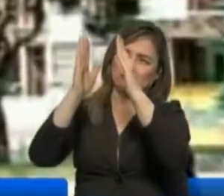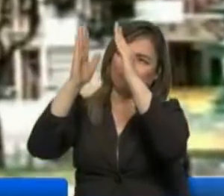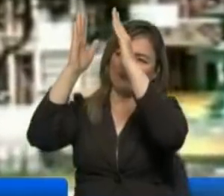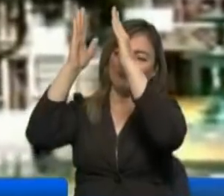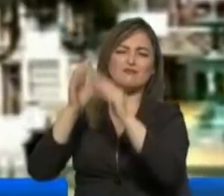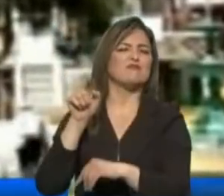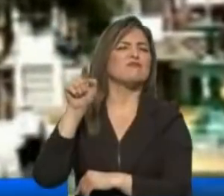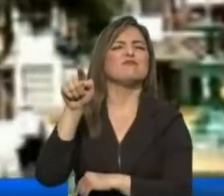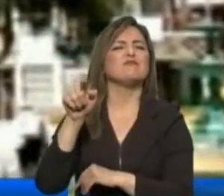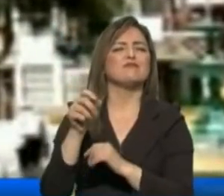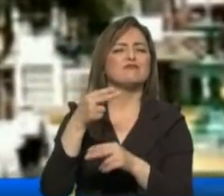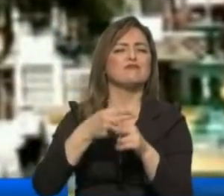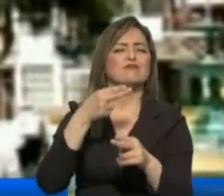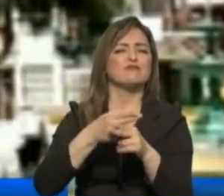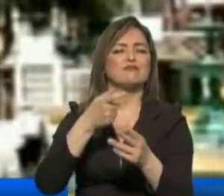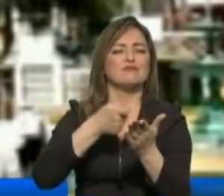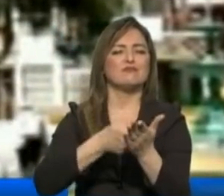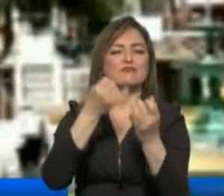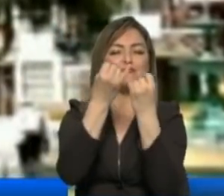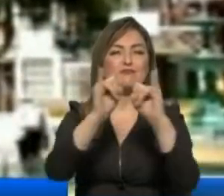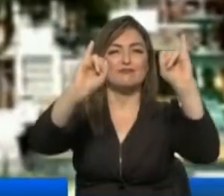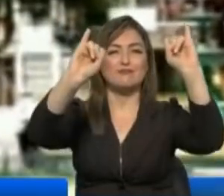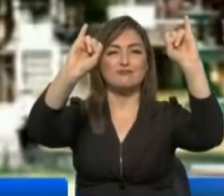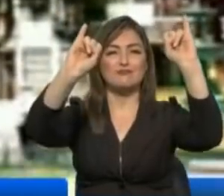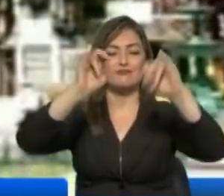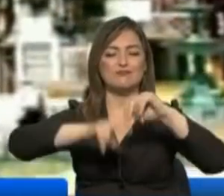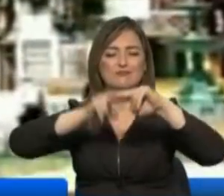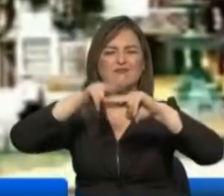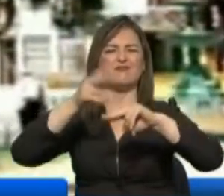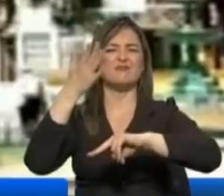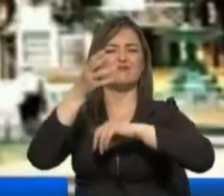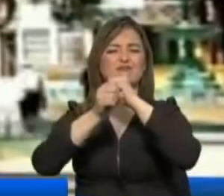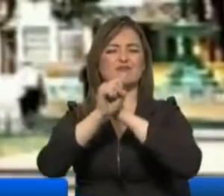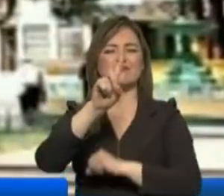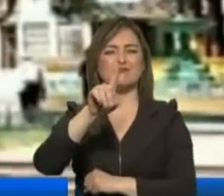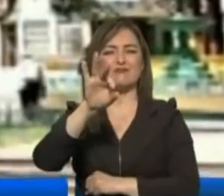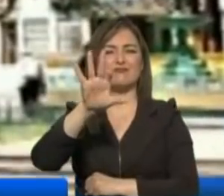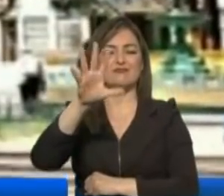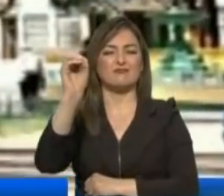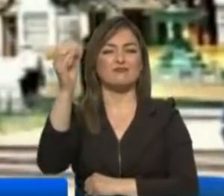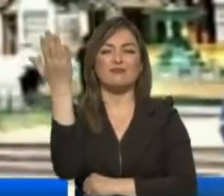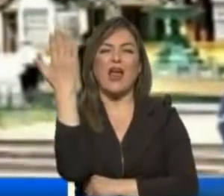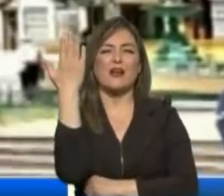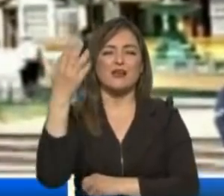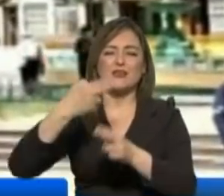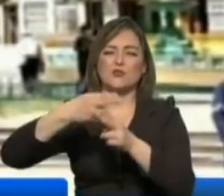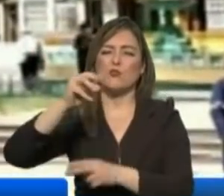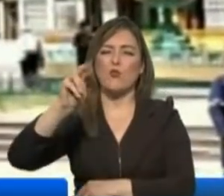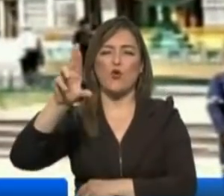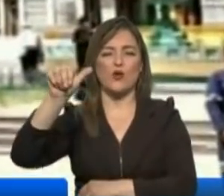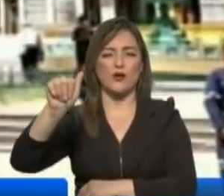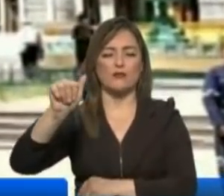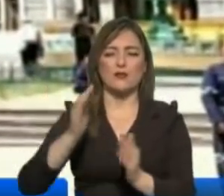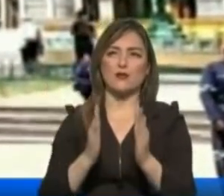ciudad de Loja es conocida también como la Plaza de la Independencia. Fue construida en 1950 en la alcaldía de Alfredo Mora. La torre de